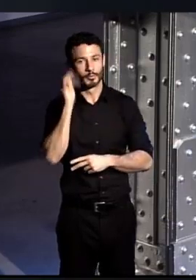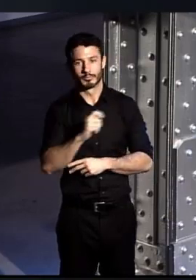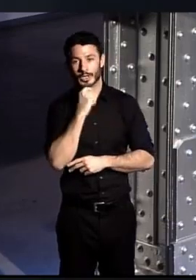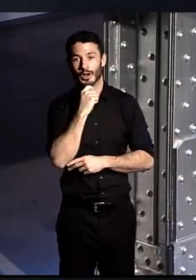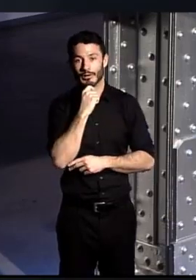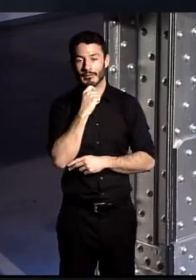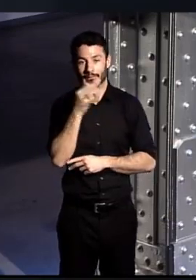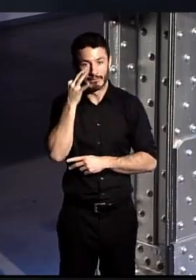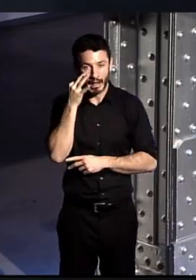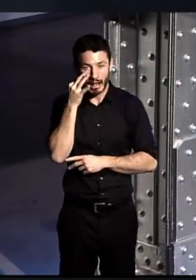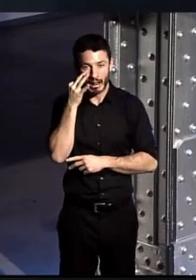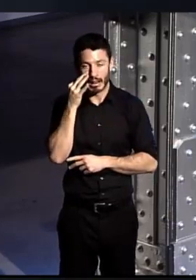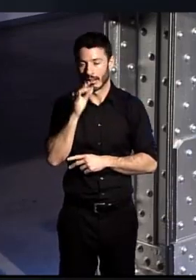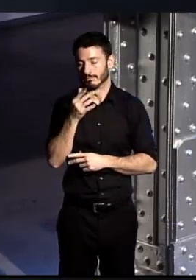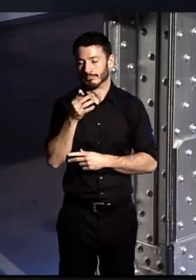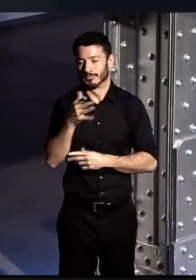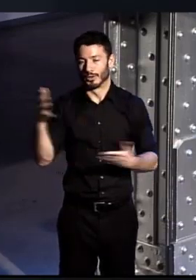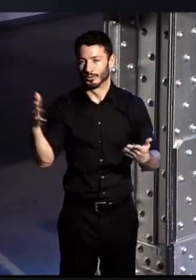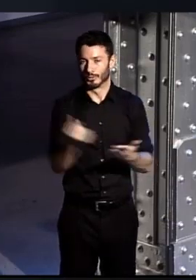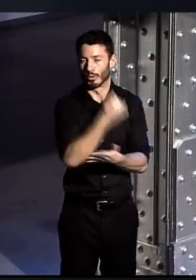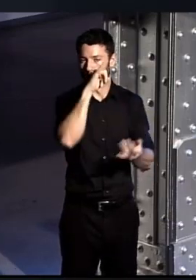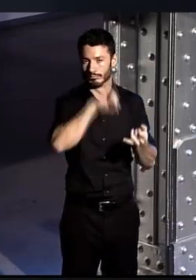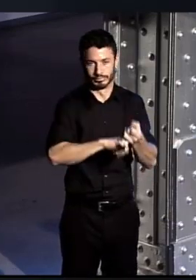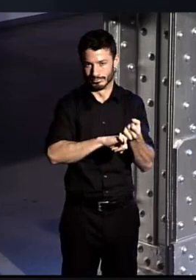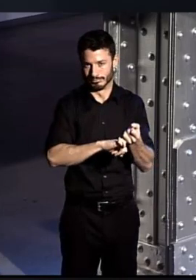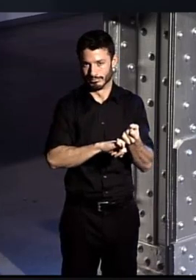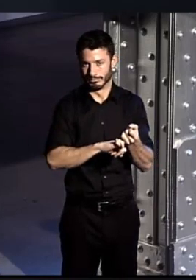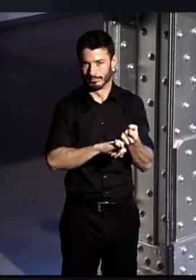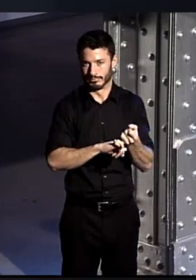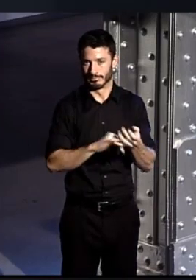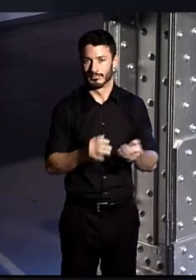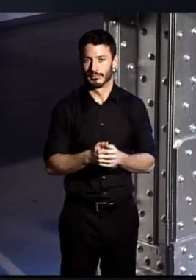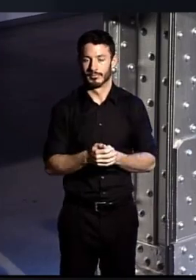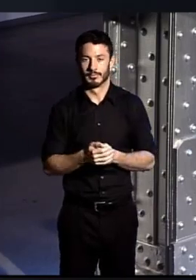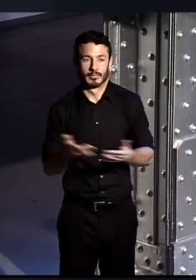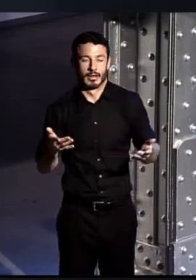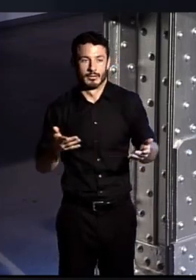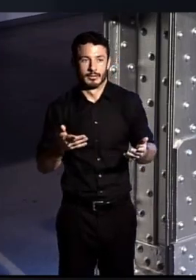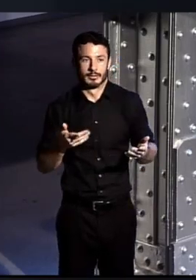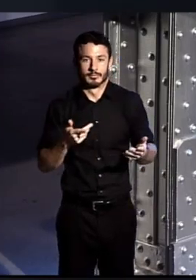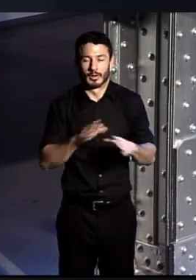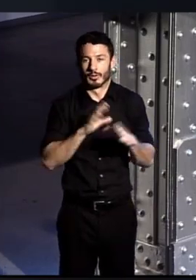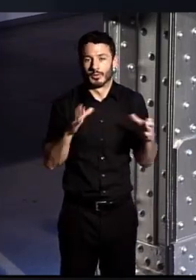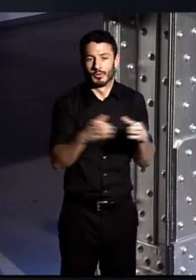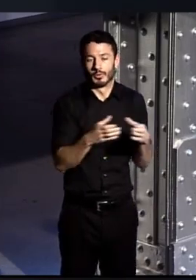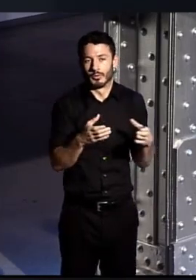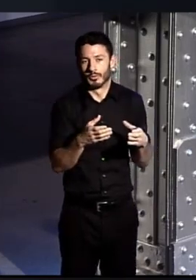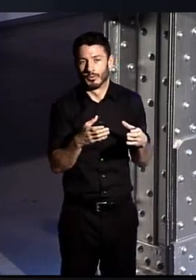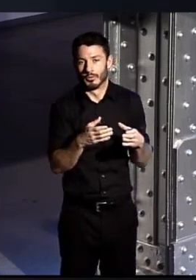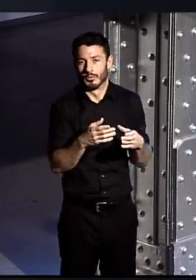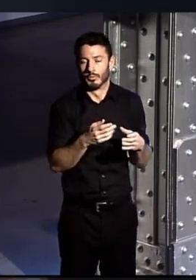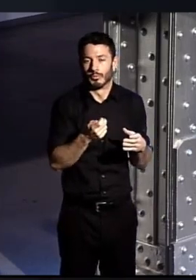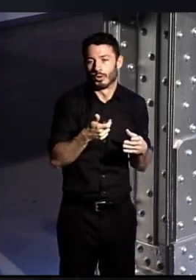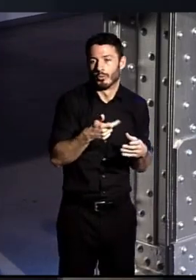acaban casándose. Incluso Verne es el último de los que... O sea, que a lo mejor era un requerimiento, más que un... Bueno, a lo mejor pero era